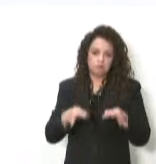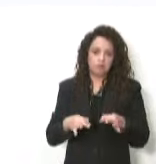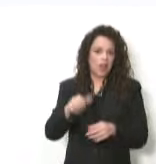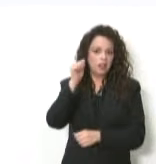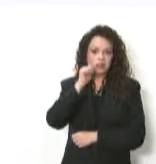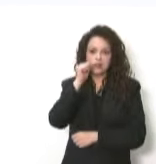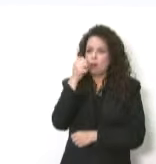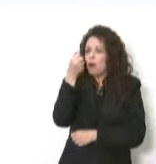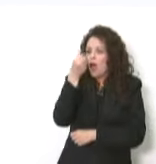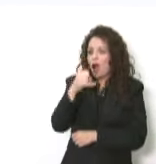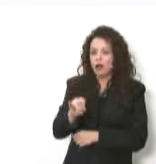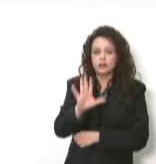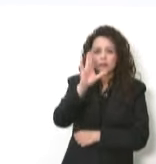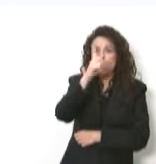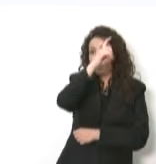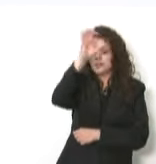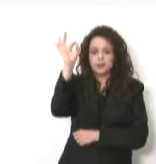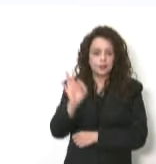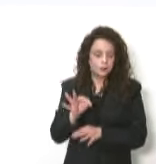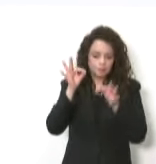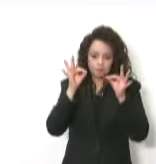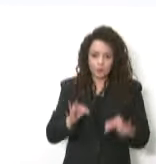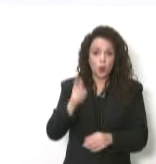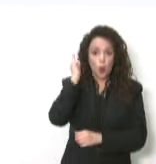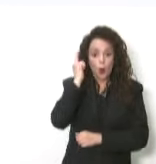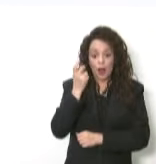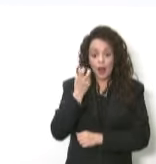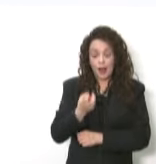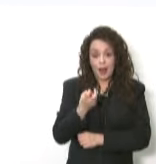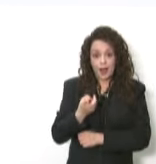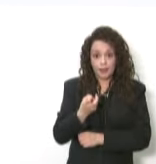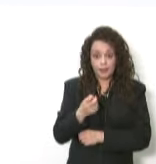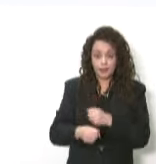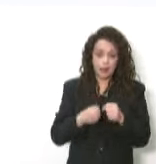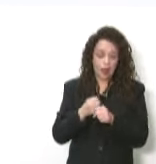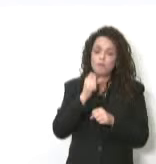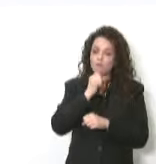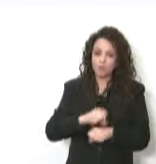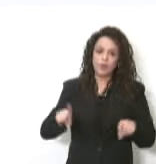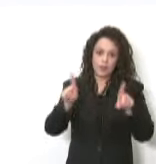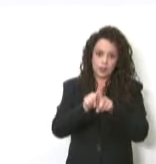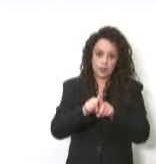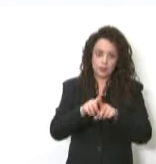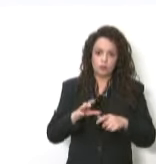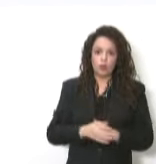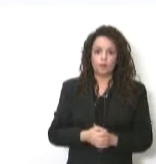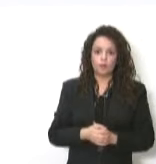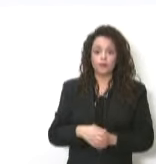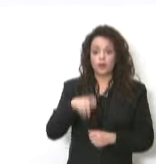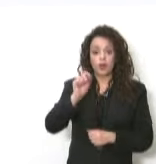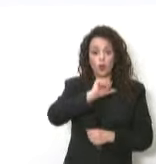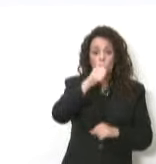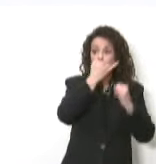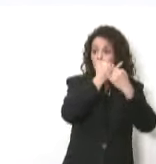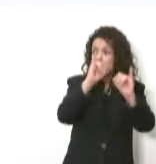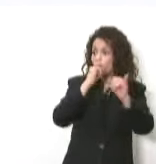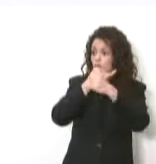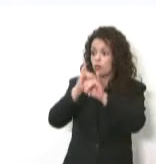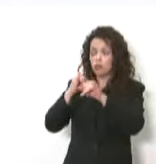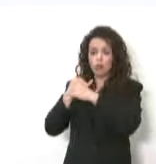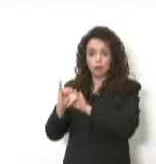100. Esperemos que así también sea ahora en esta segunda vuelta. Los órganos autónomos son 13,